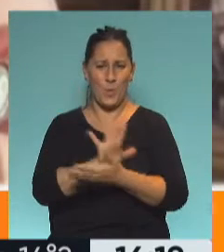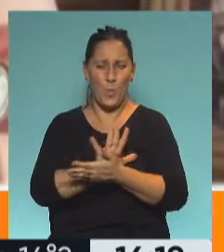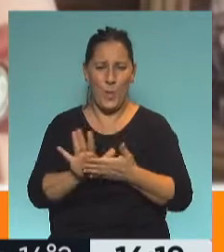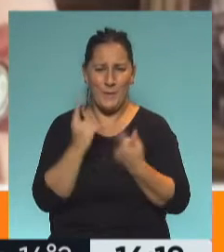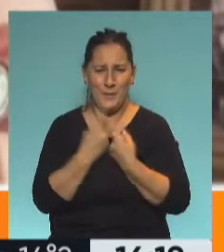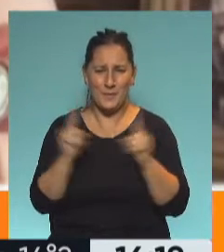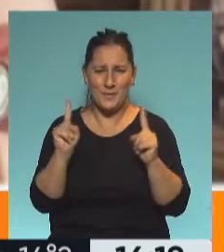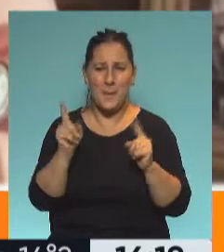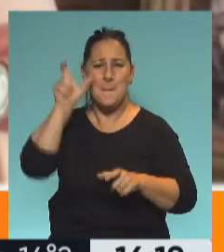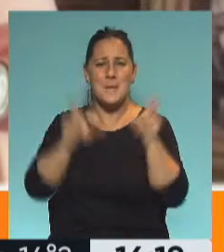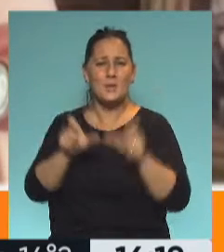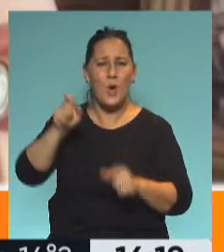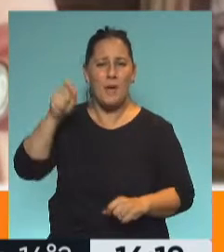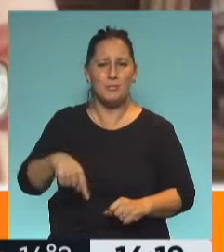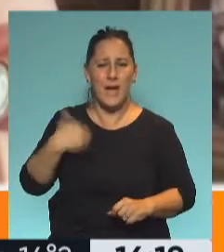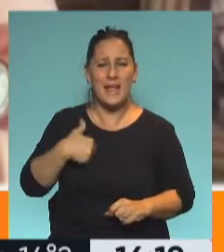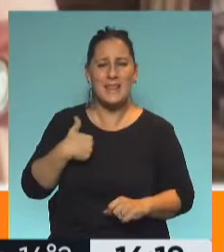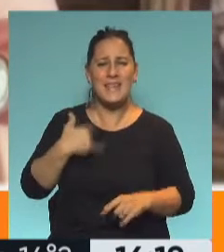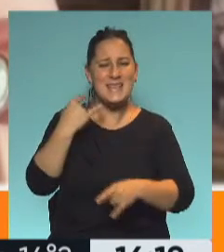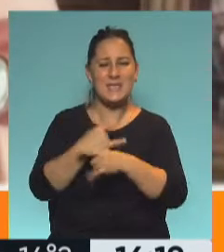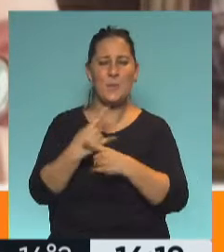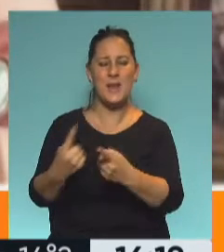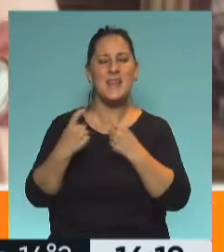argentino como que siempre necesita